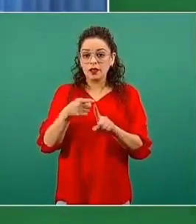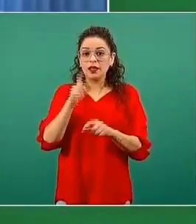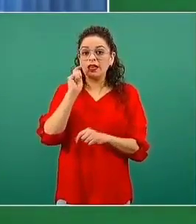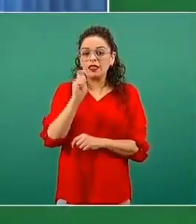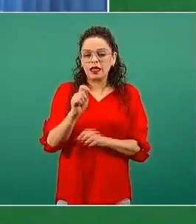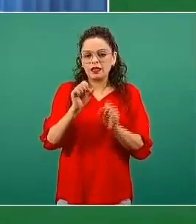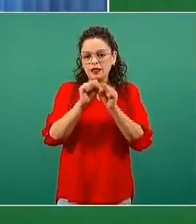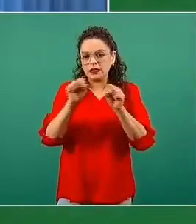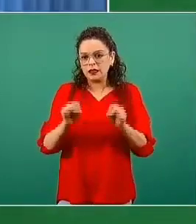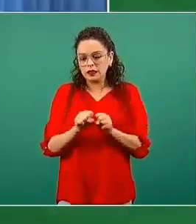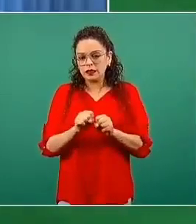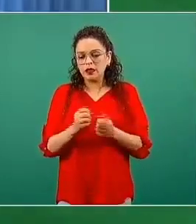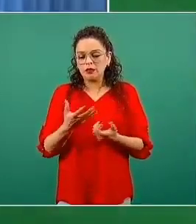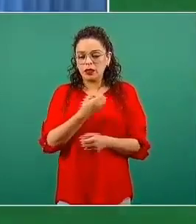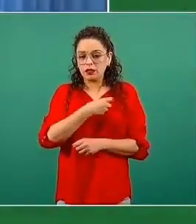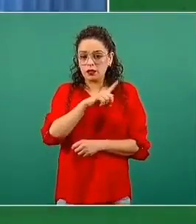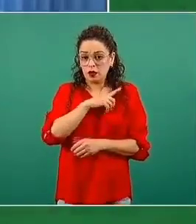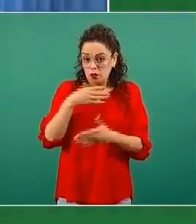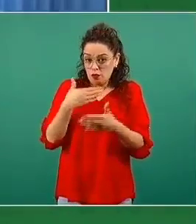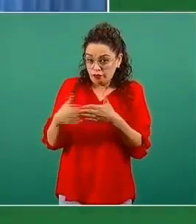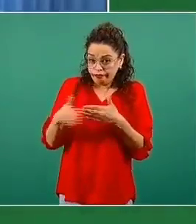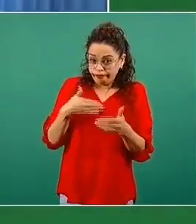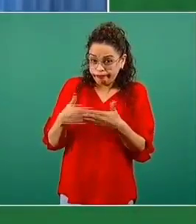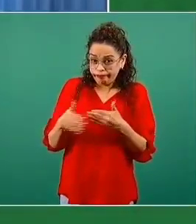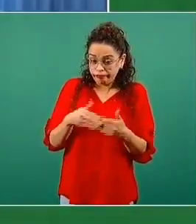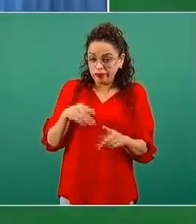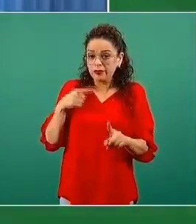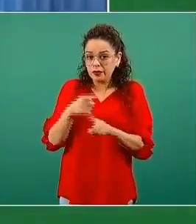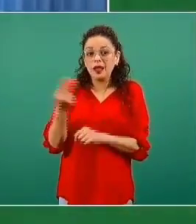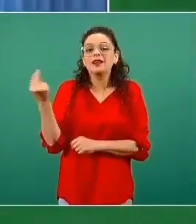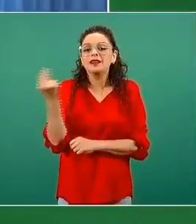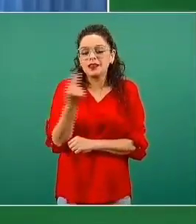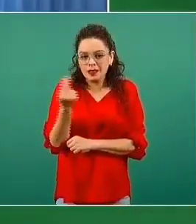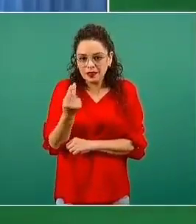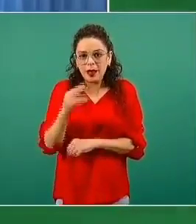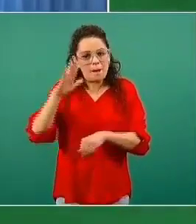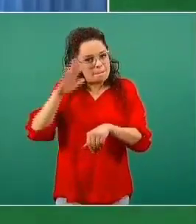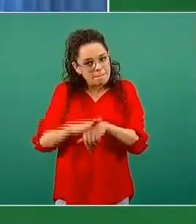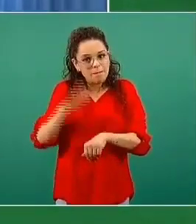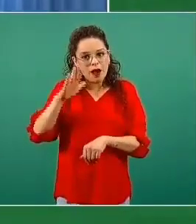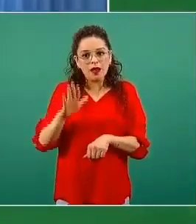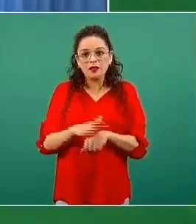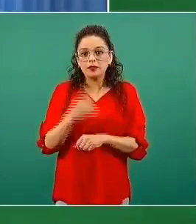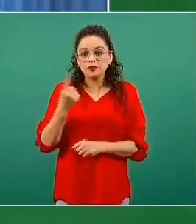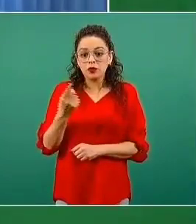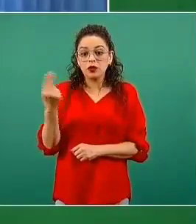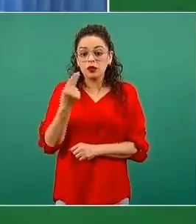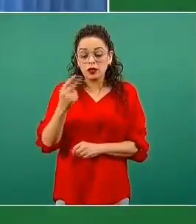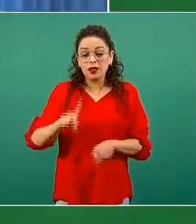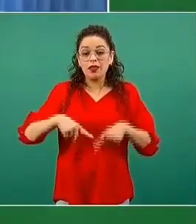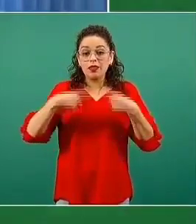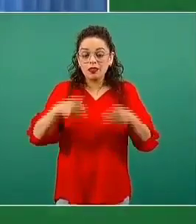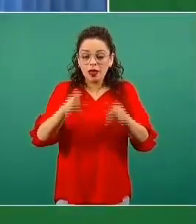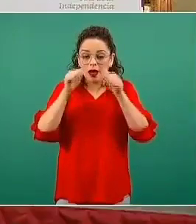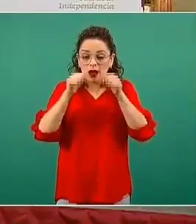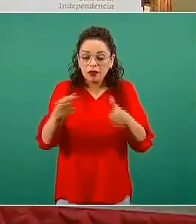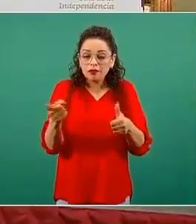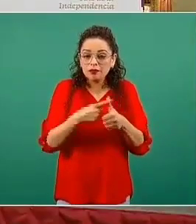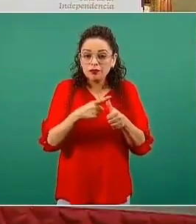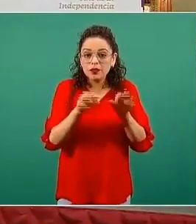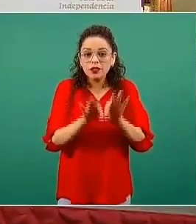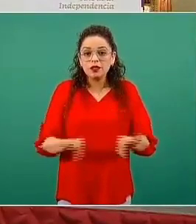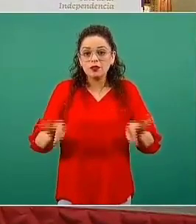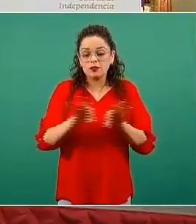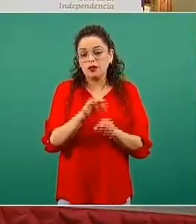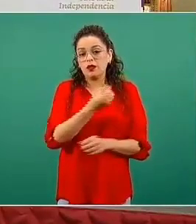moderno, un sistema más moderno que esté basado justamente en estos principios de atención primaria de la salud, estos principios